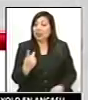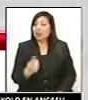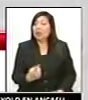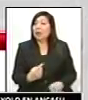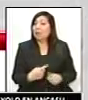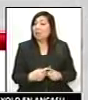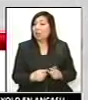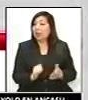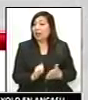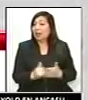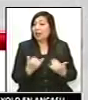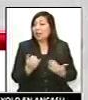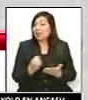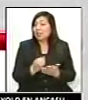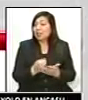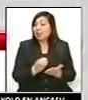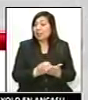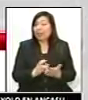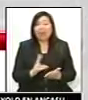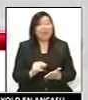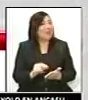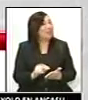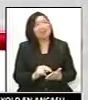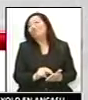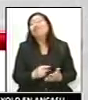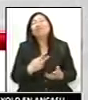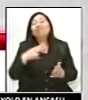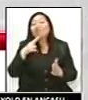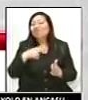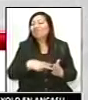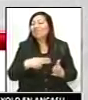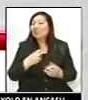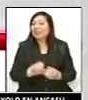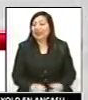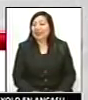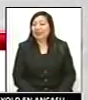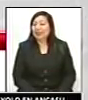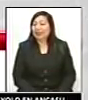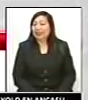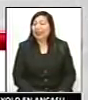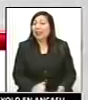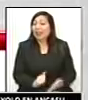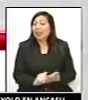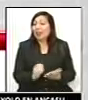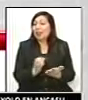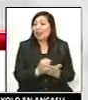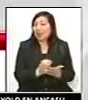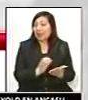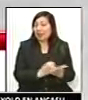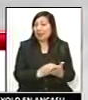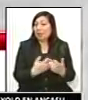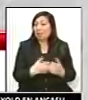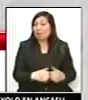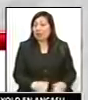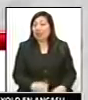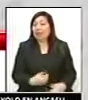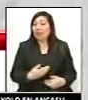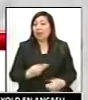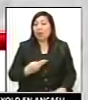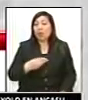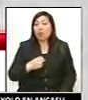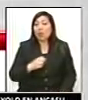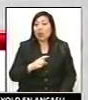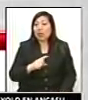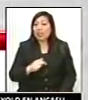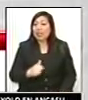las condiciones de estos contratos no se revisan, cabe precisar que los contratos con empresa de generación Guayaga S.A.